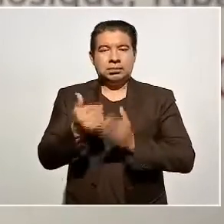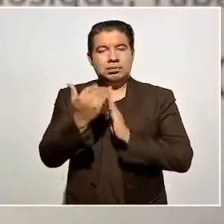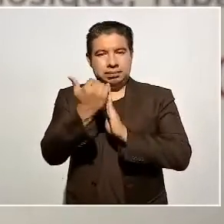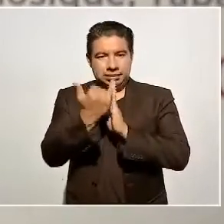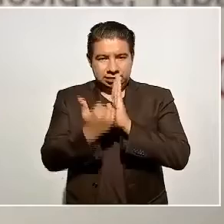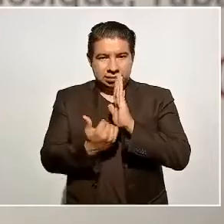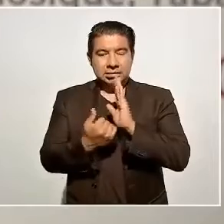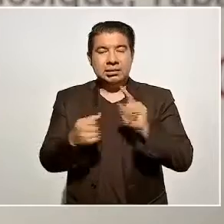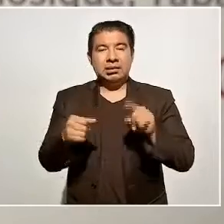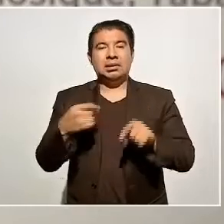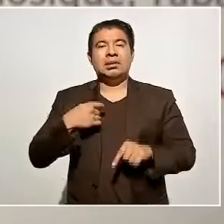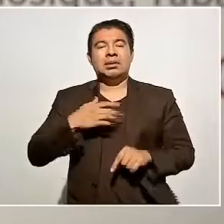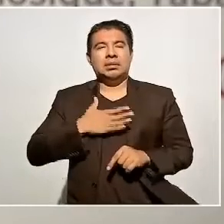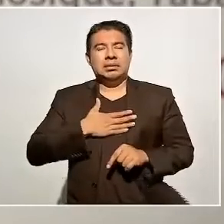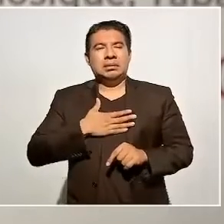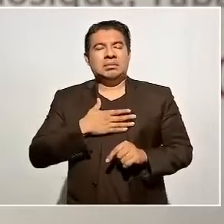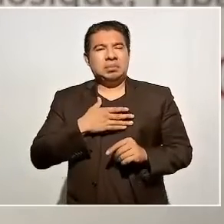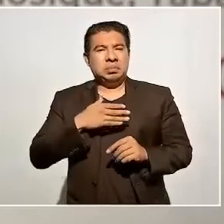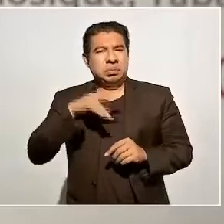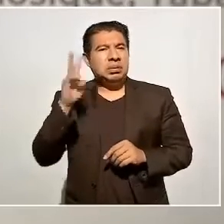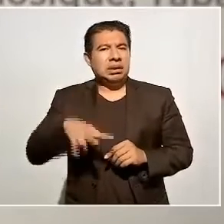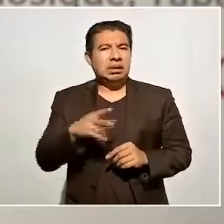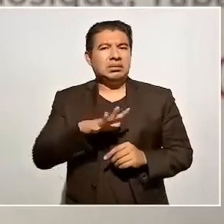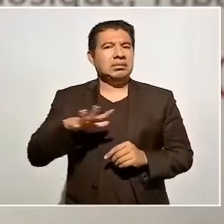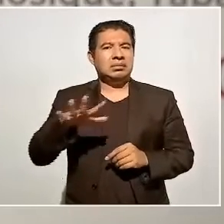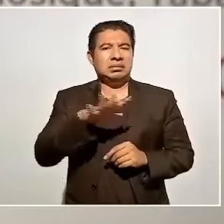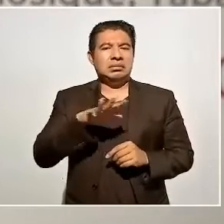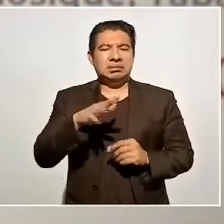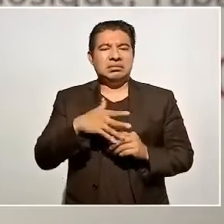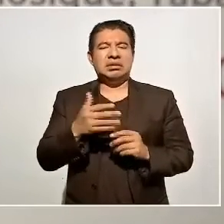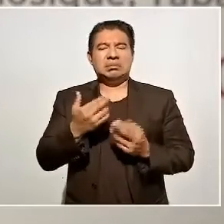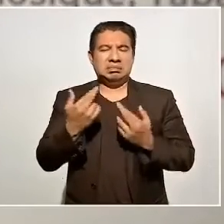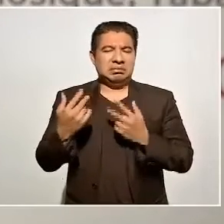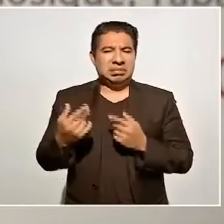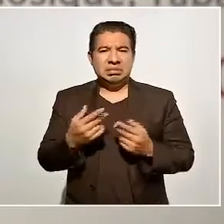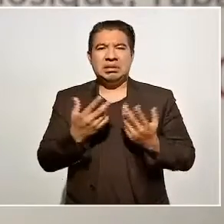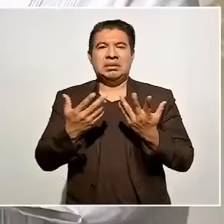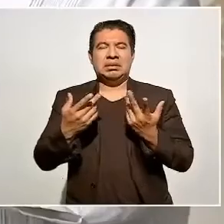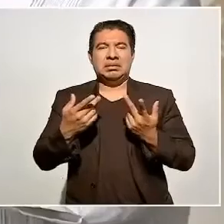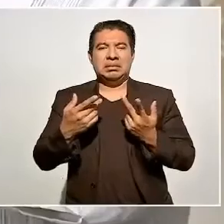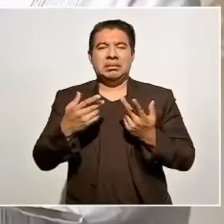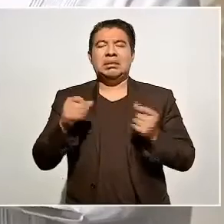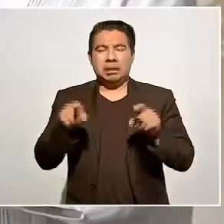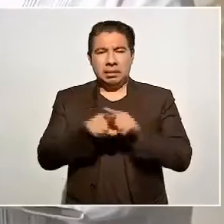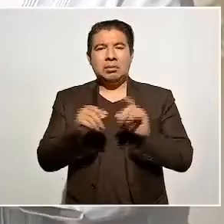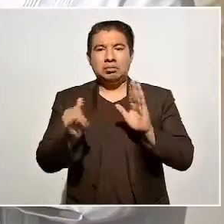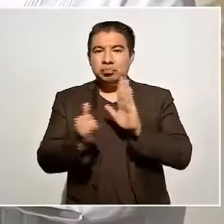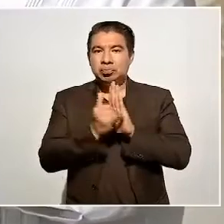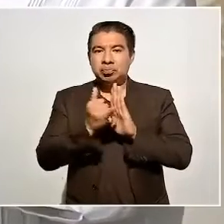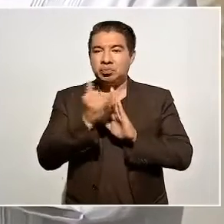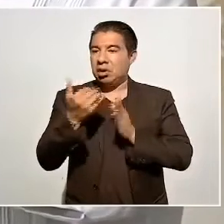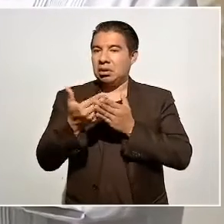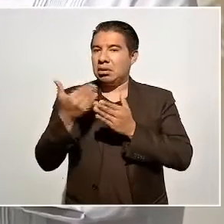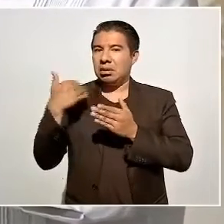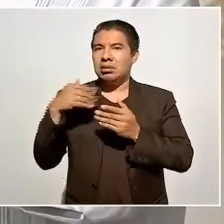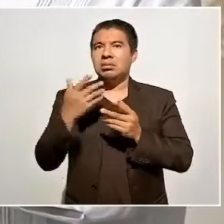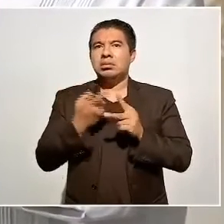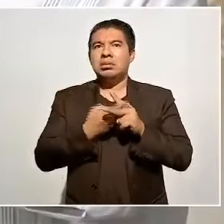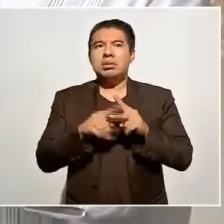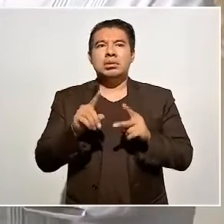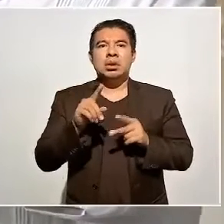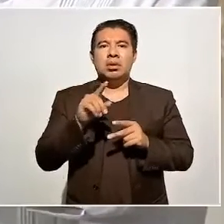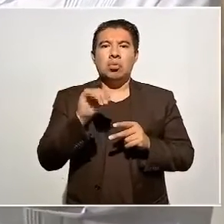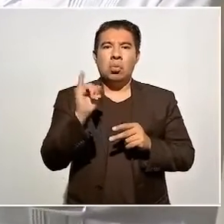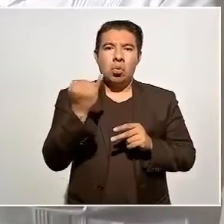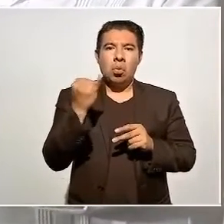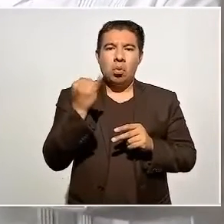afectó, aun cuando la industria de la construcción se liberó desde junio